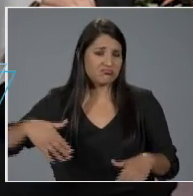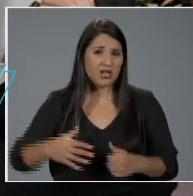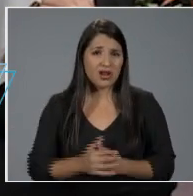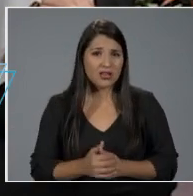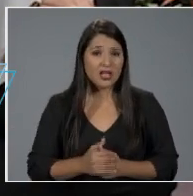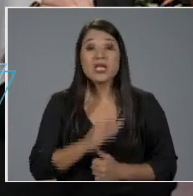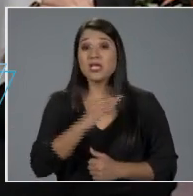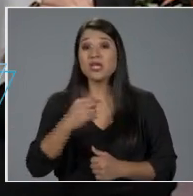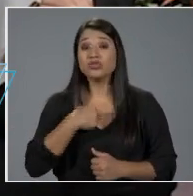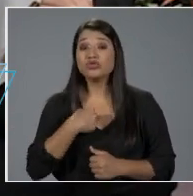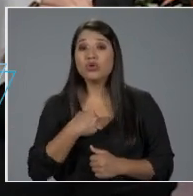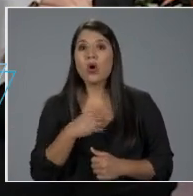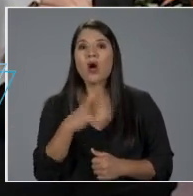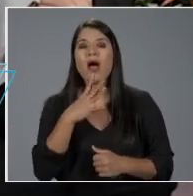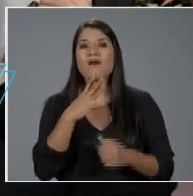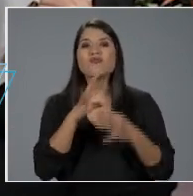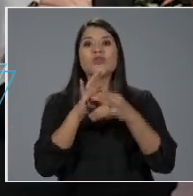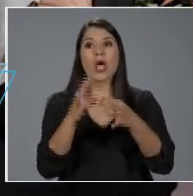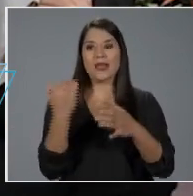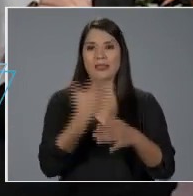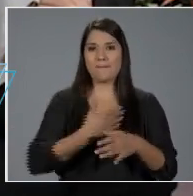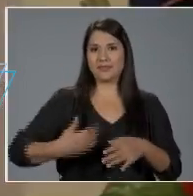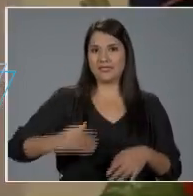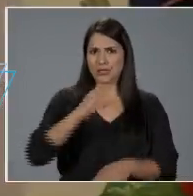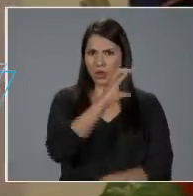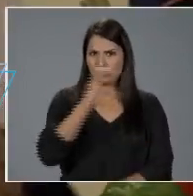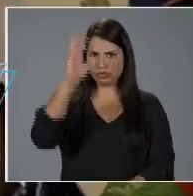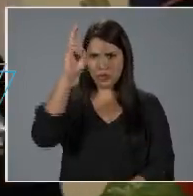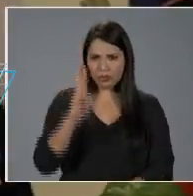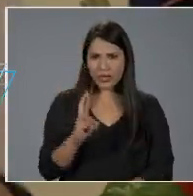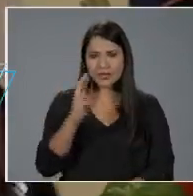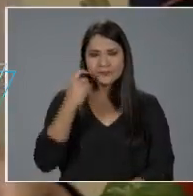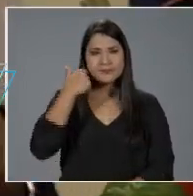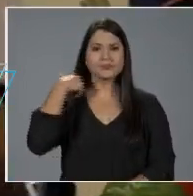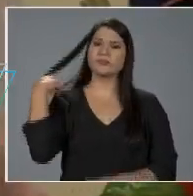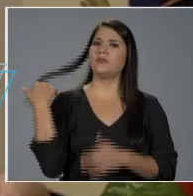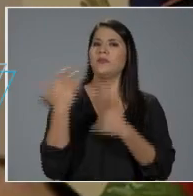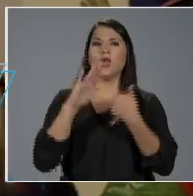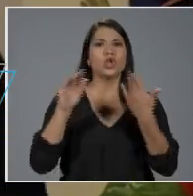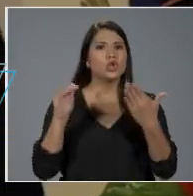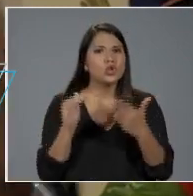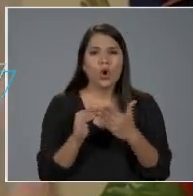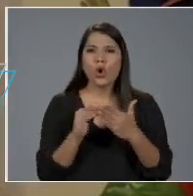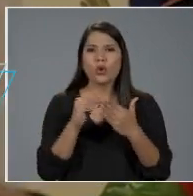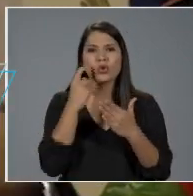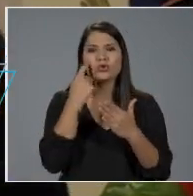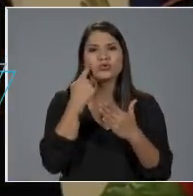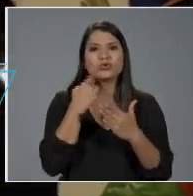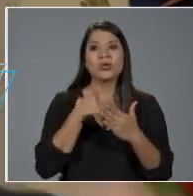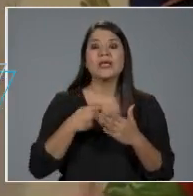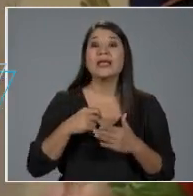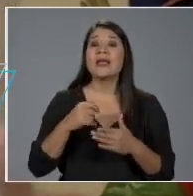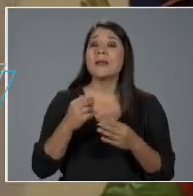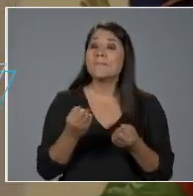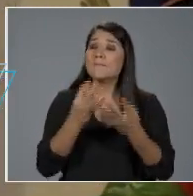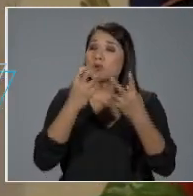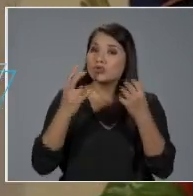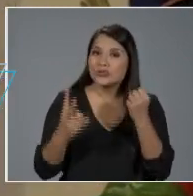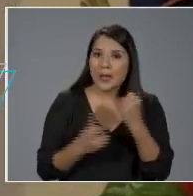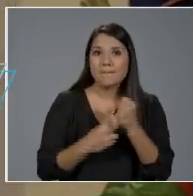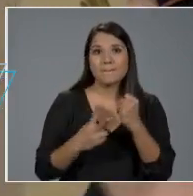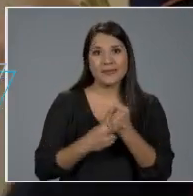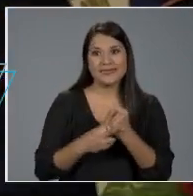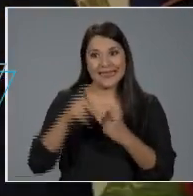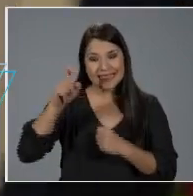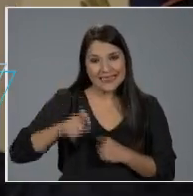yo menciono a los expresidentes de Costa Rica en este grupo de ideas. Todos los expresidentes de Costa Rica han urgido en reiteradas ocasiones a